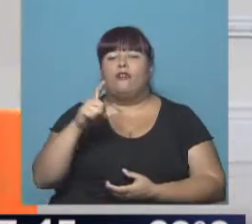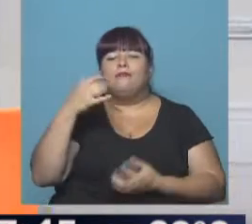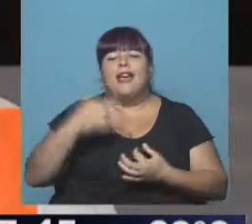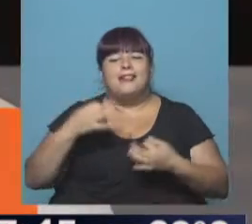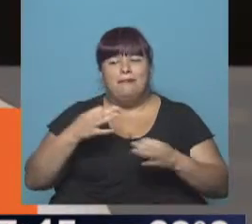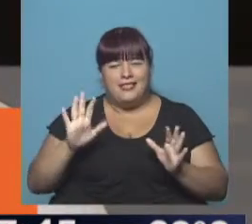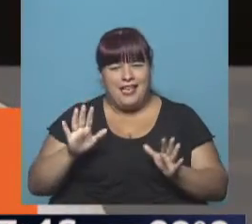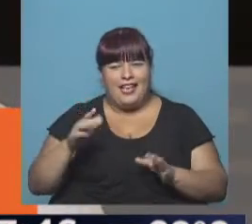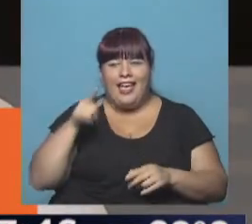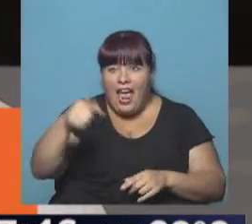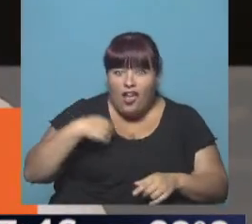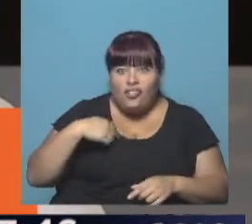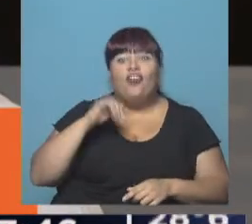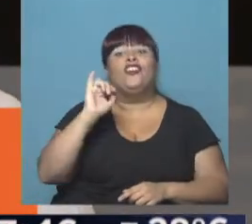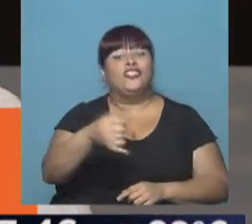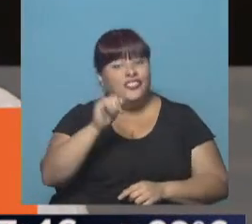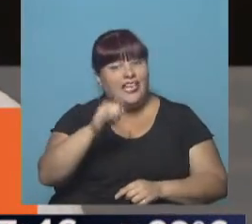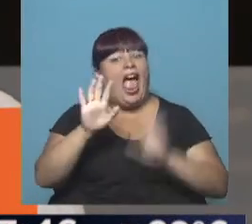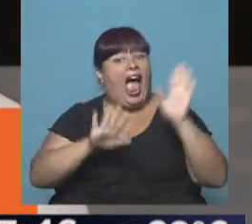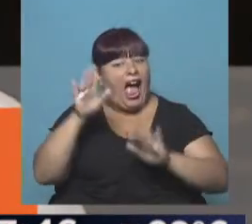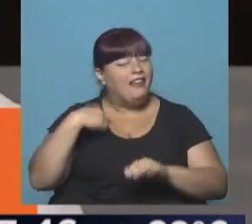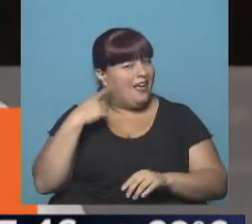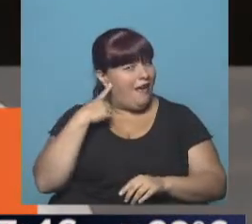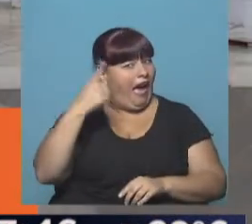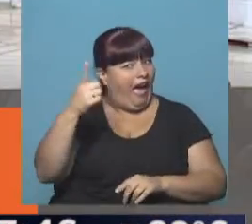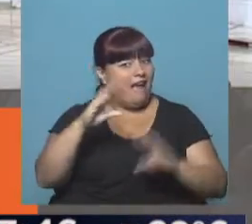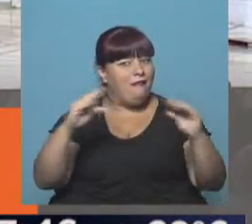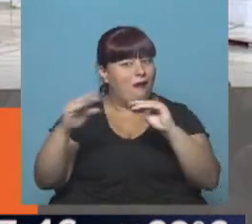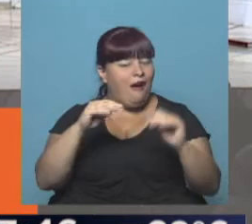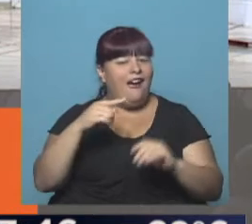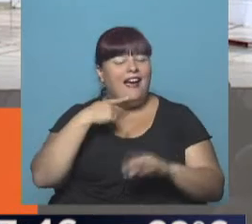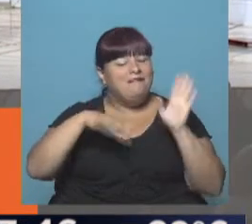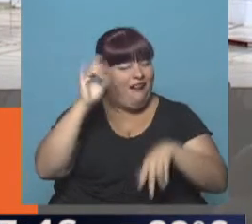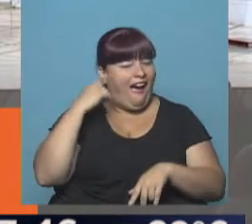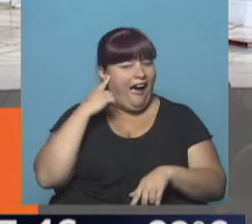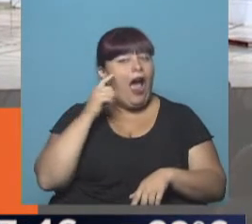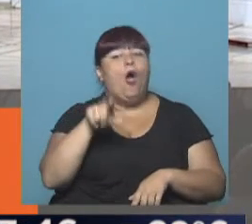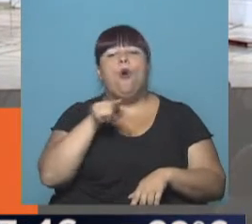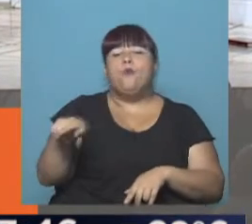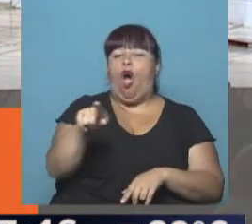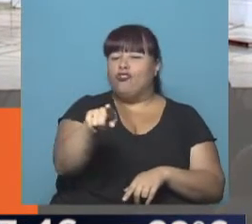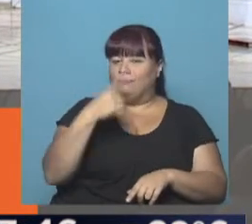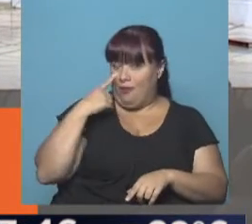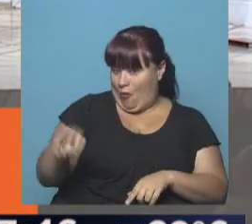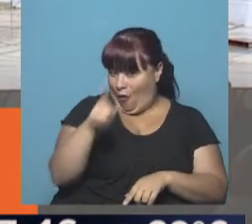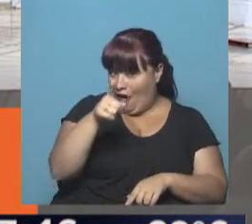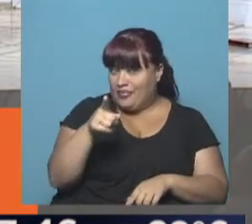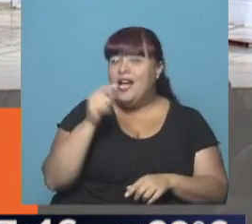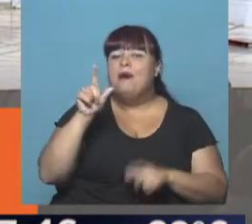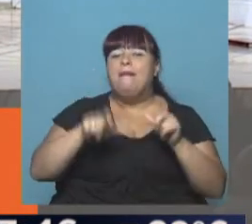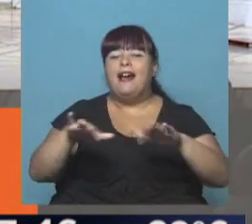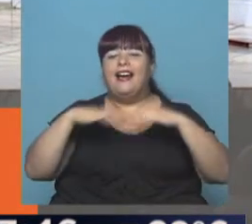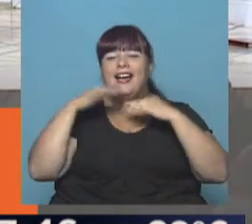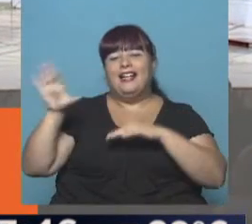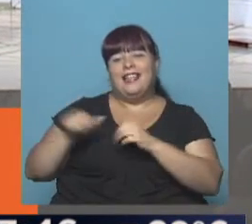soy yo muchas veces se escucha en general se escucha estas voces porque el espectador